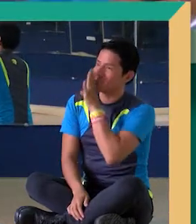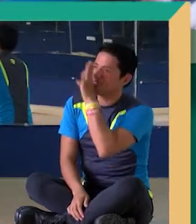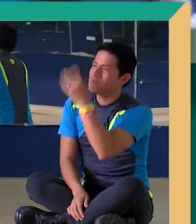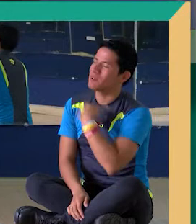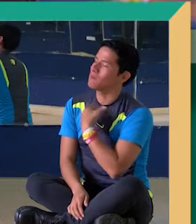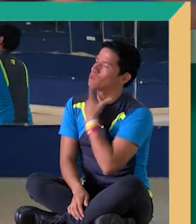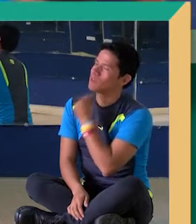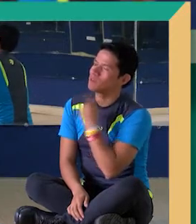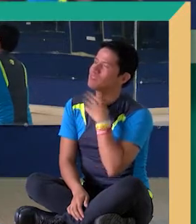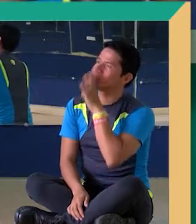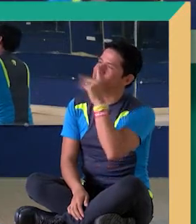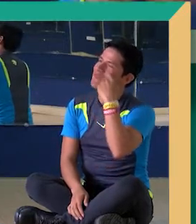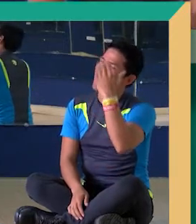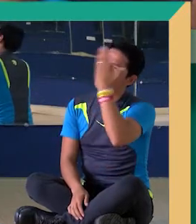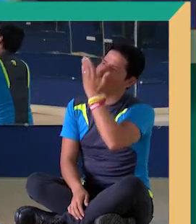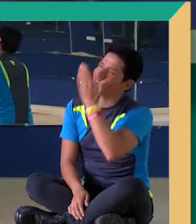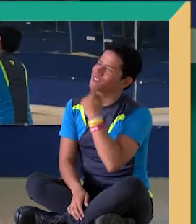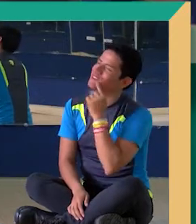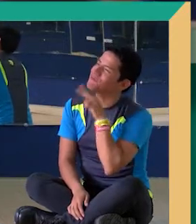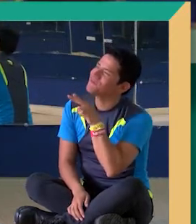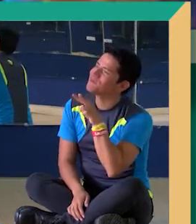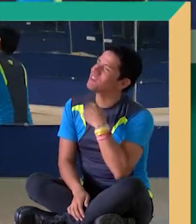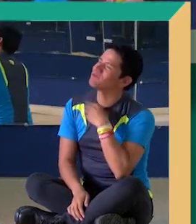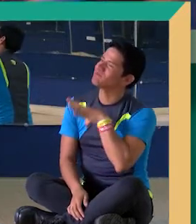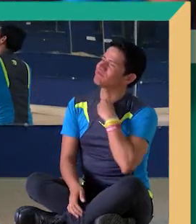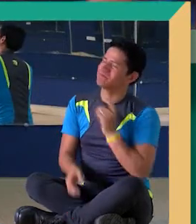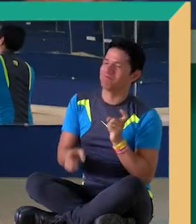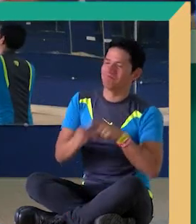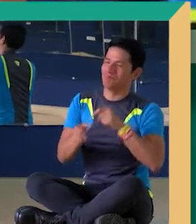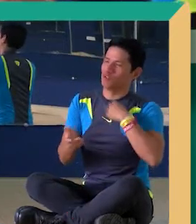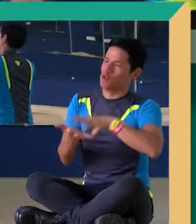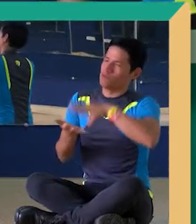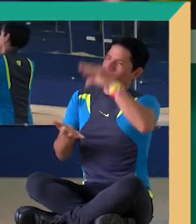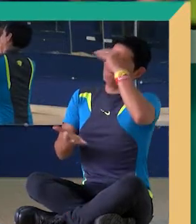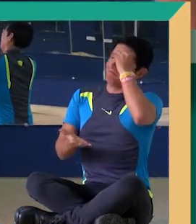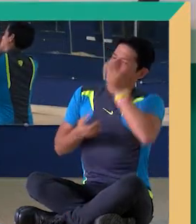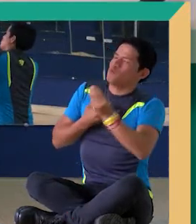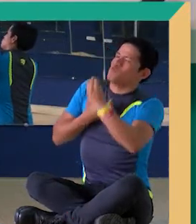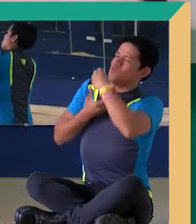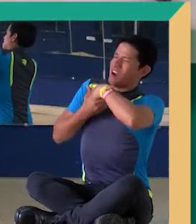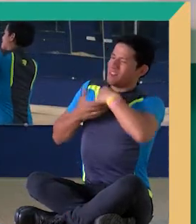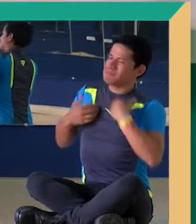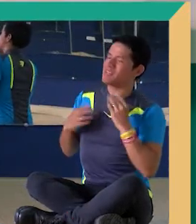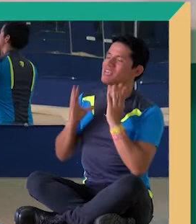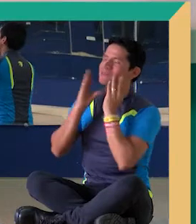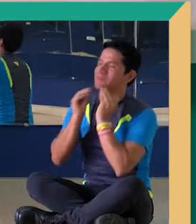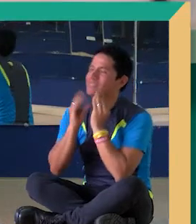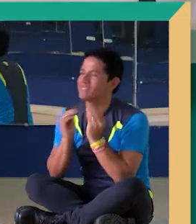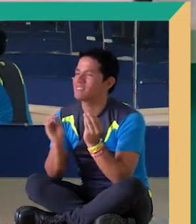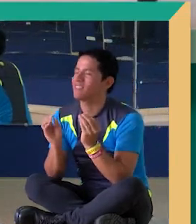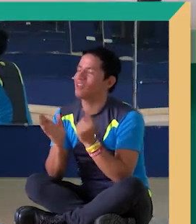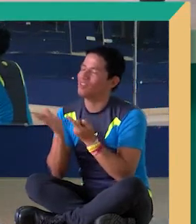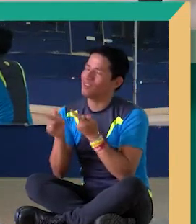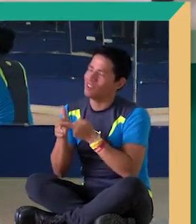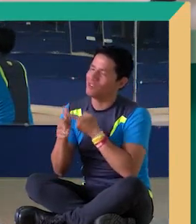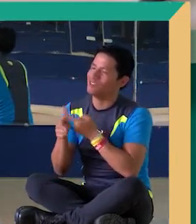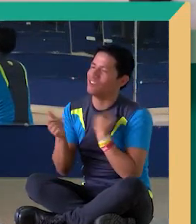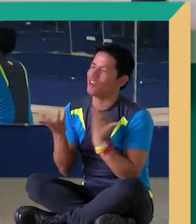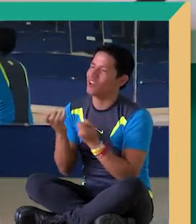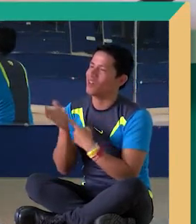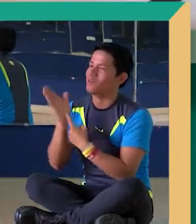participé también en competencias ya que siempre he disfrutado de este mundo de la televisión. Siempre me ha gustado aprender.